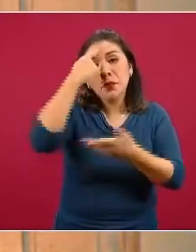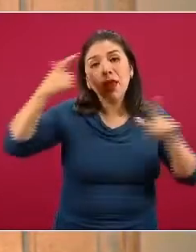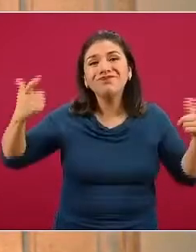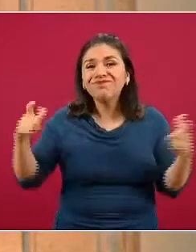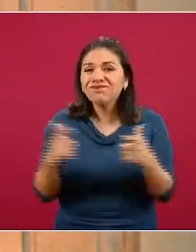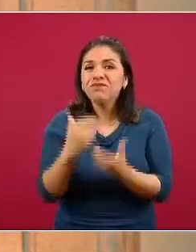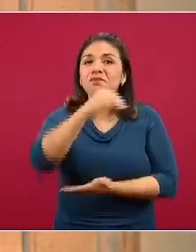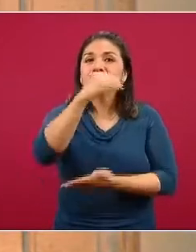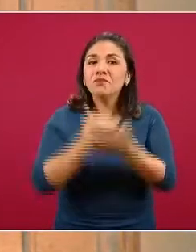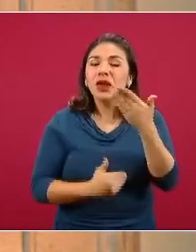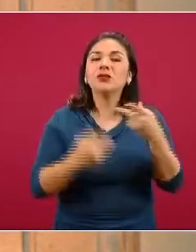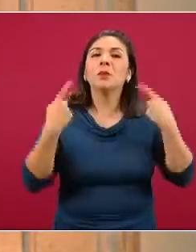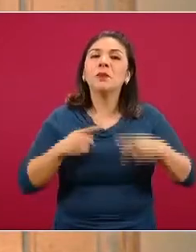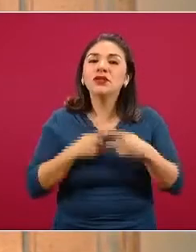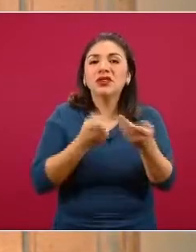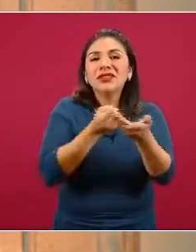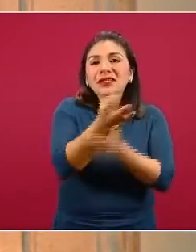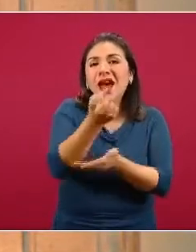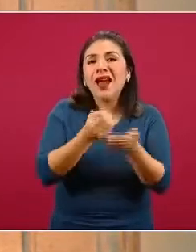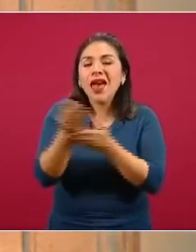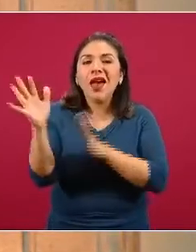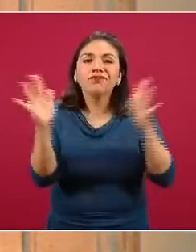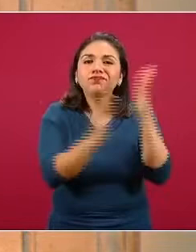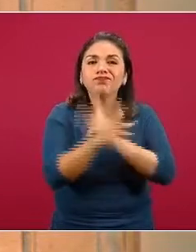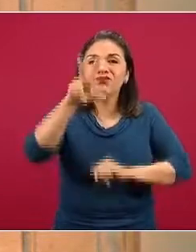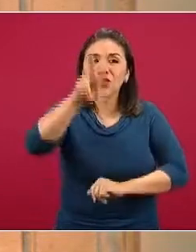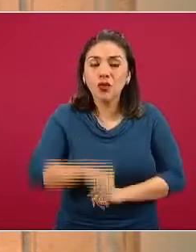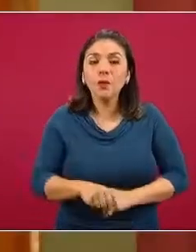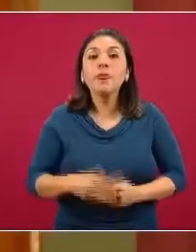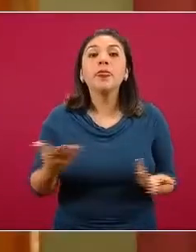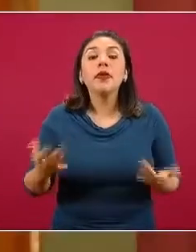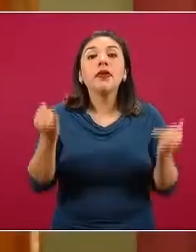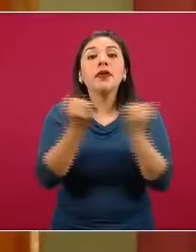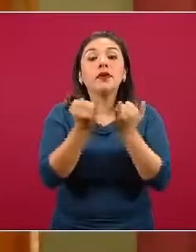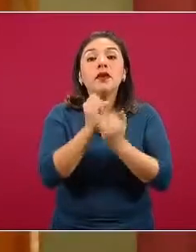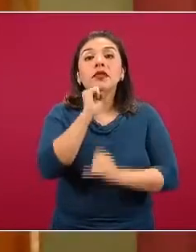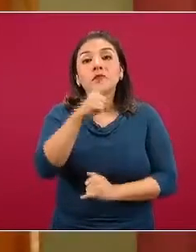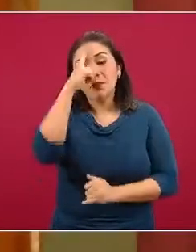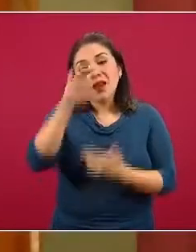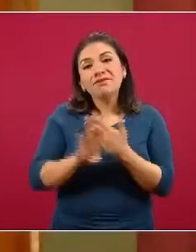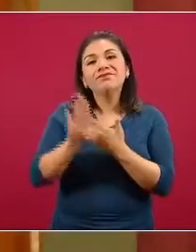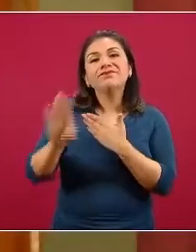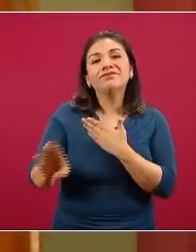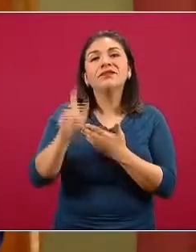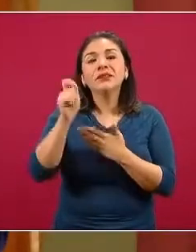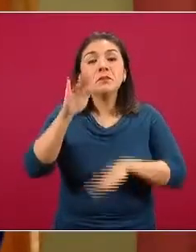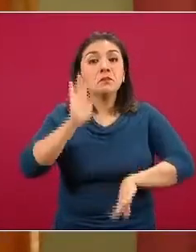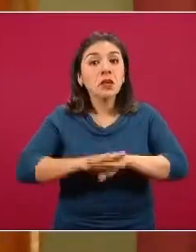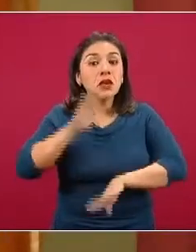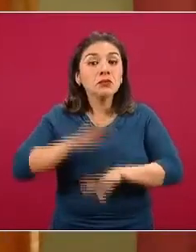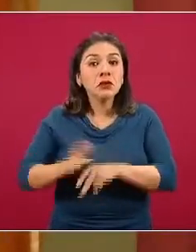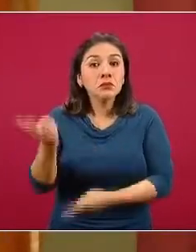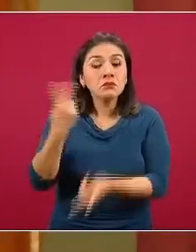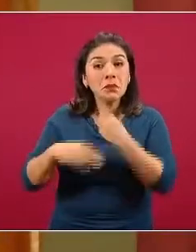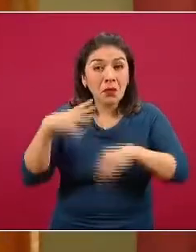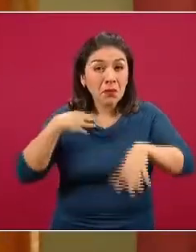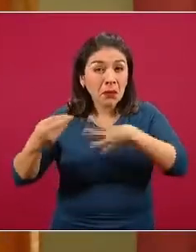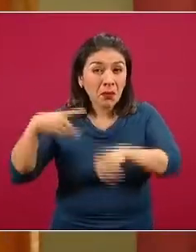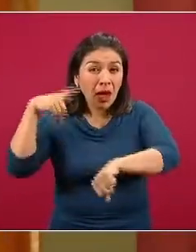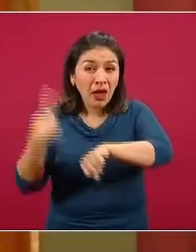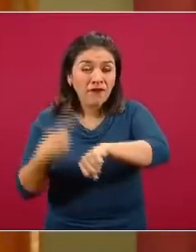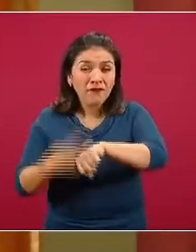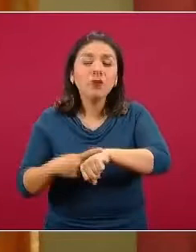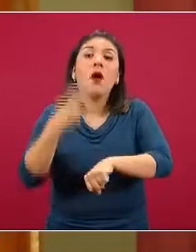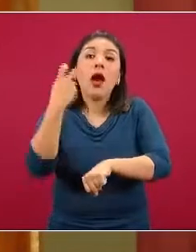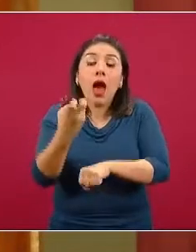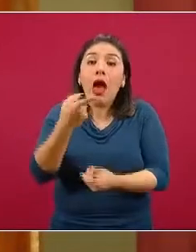disminuir, como ya sabemos, la movilidad en el espacio público y por lo tanto evitar el incremento de contagios, los